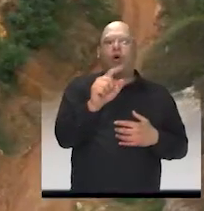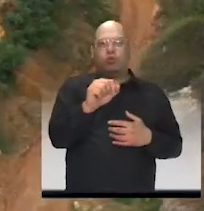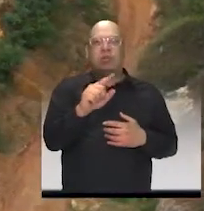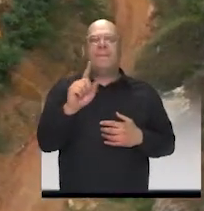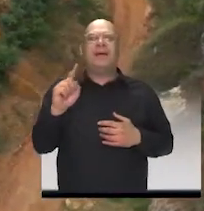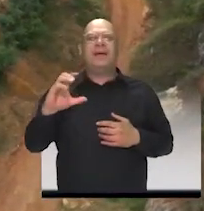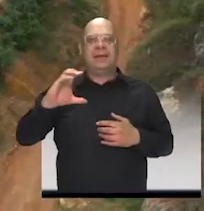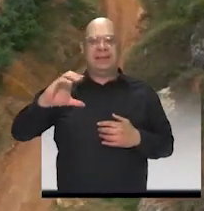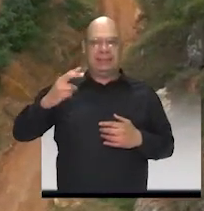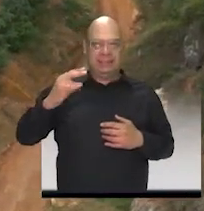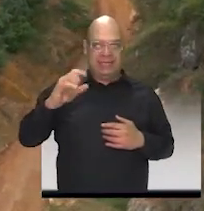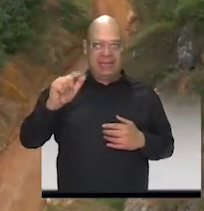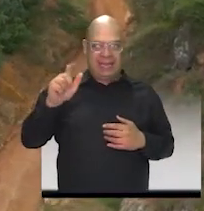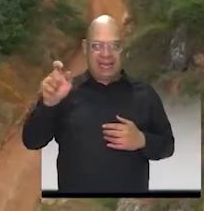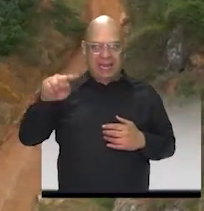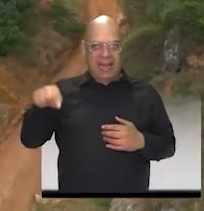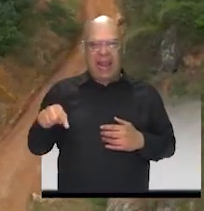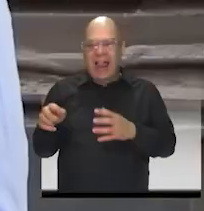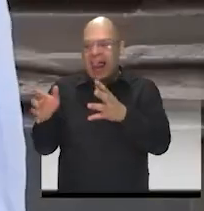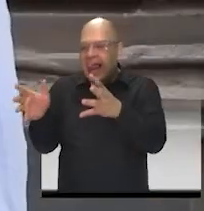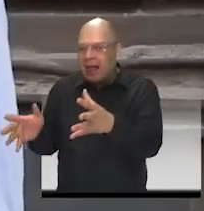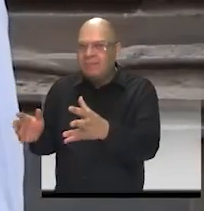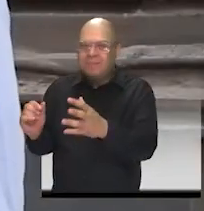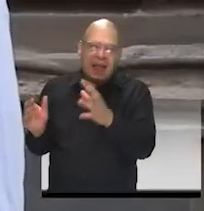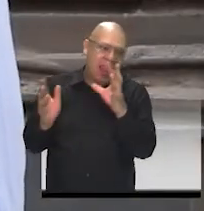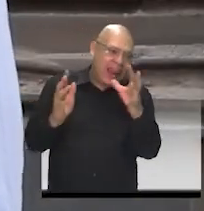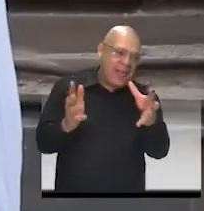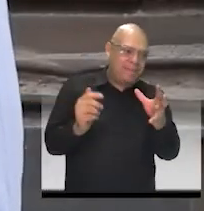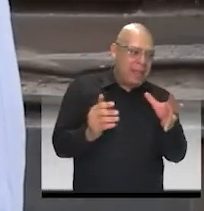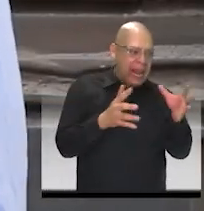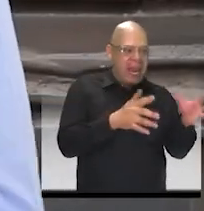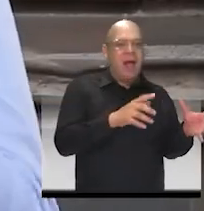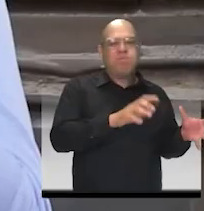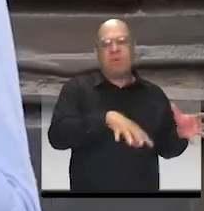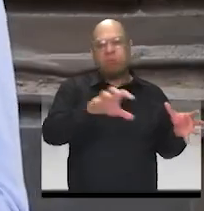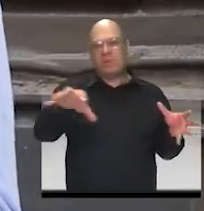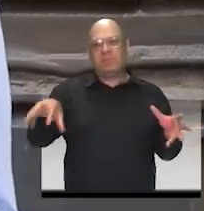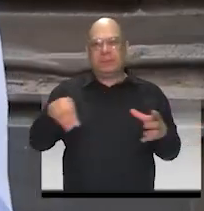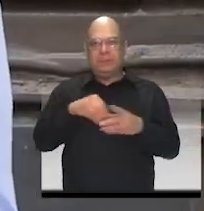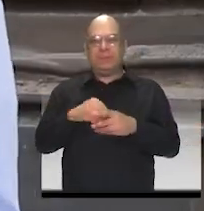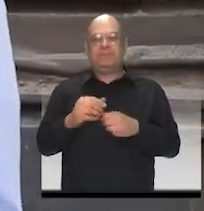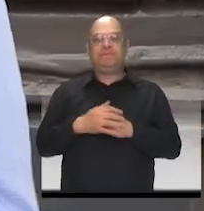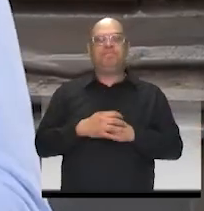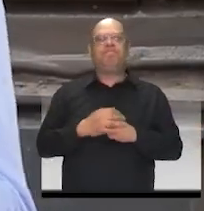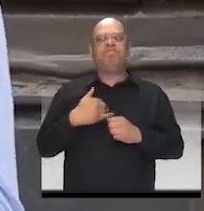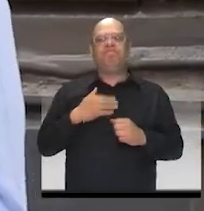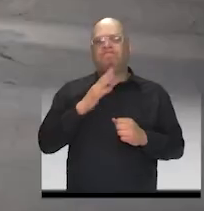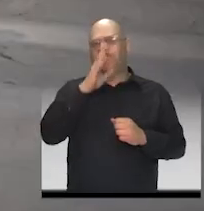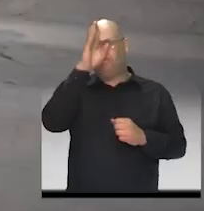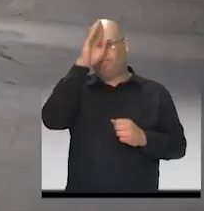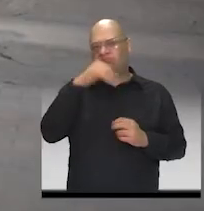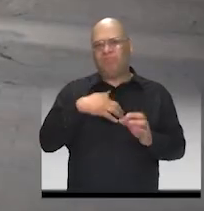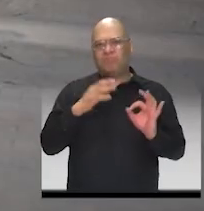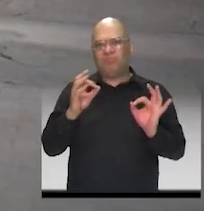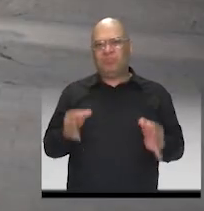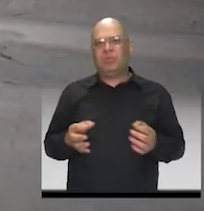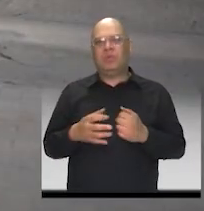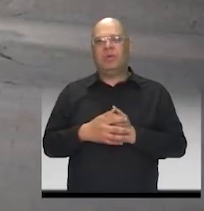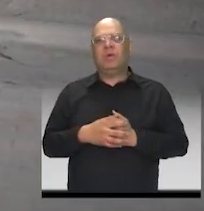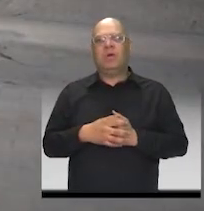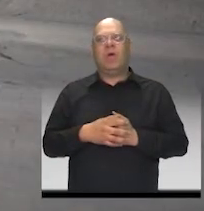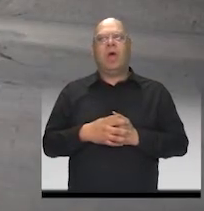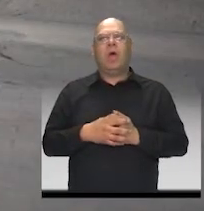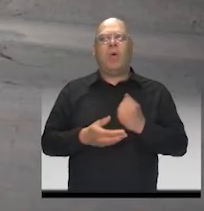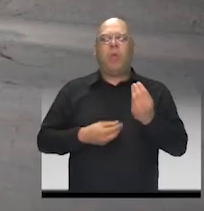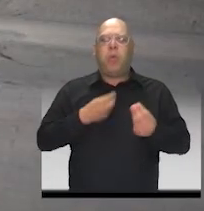esos pequeños lotes donde también se hacen todos estos elementos. Tenemos una tradición, incluso cuando hacemos